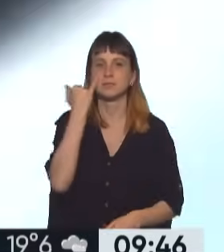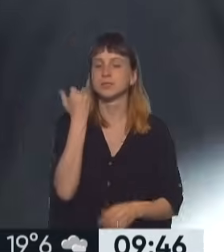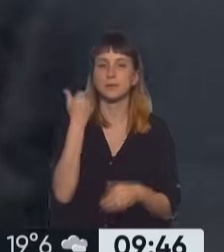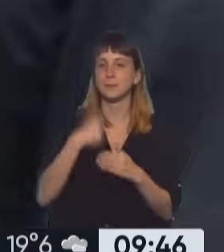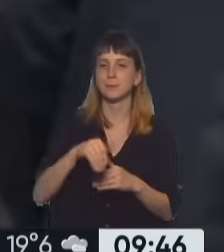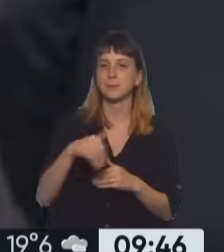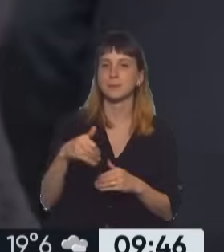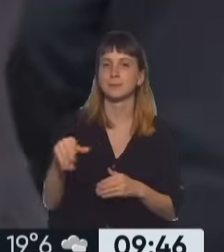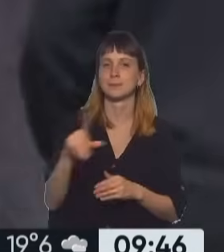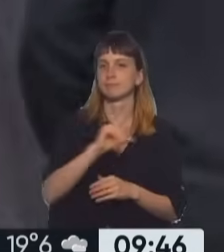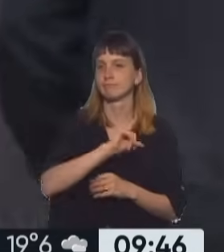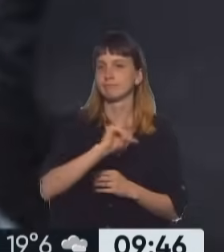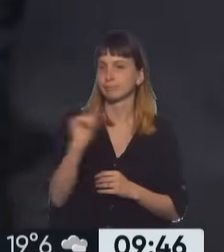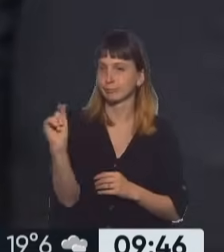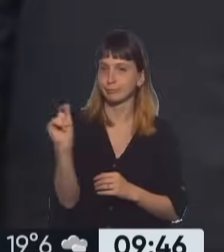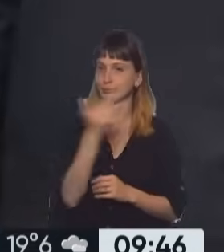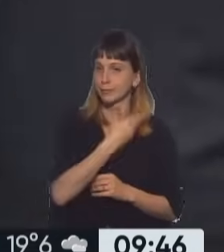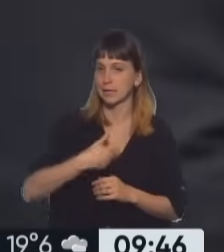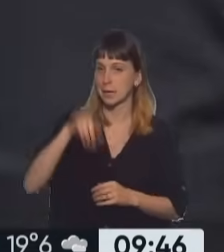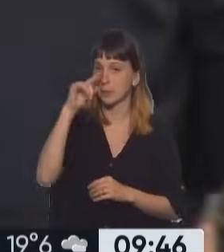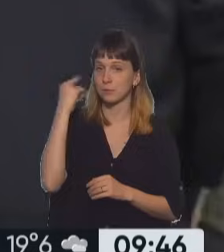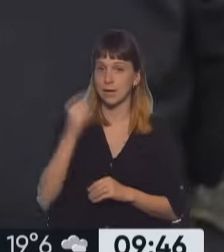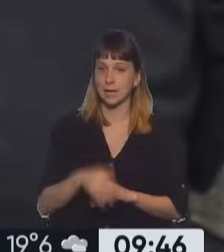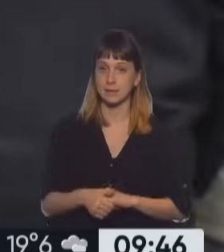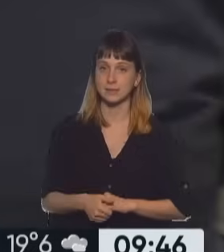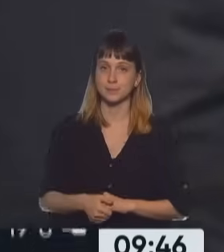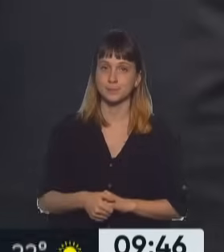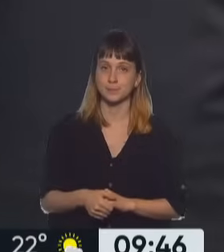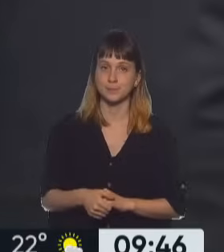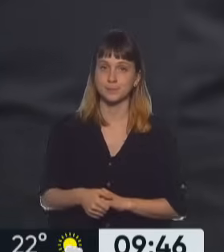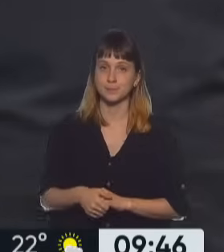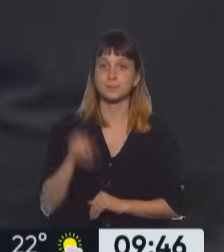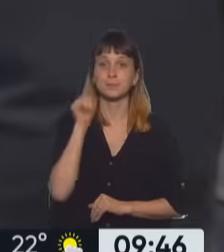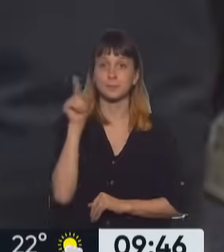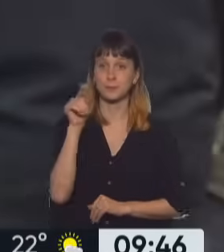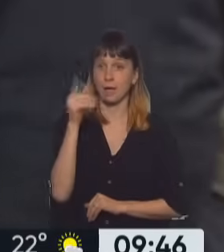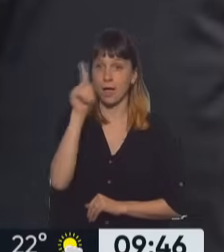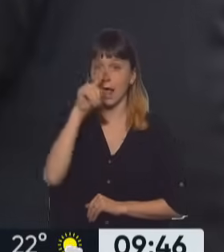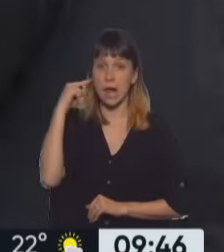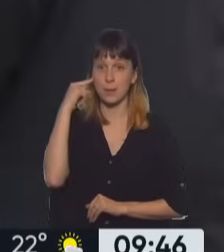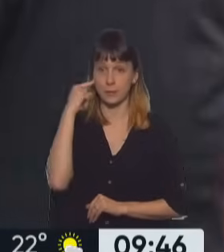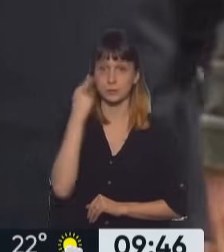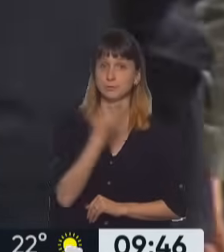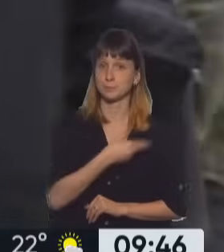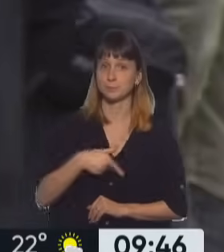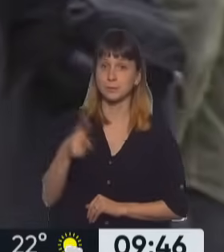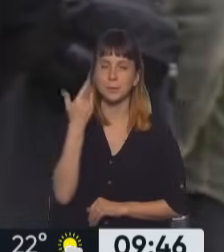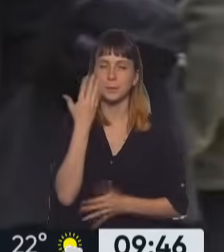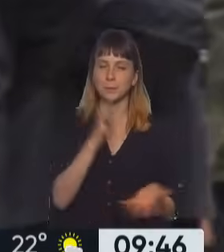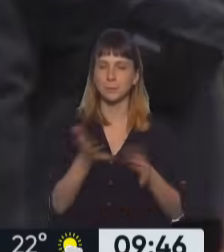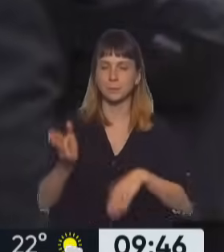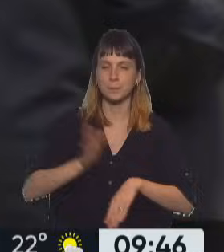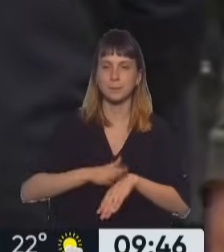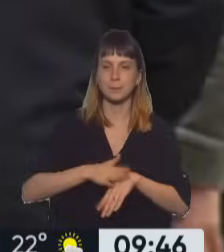justamente de retirarse el presidente Alberto Fernández. Alberto Fernández, que quedará justamente hasta horas del mediodía